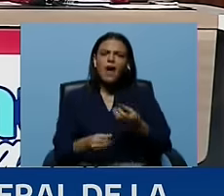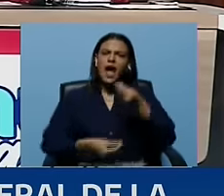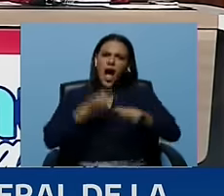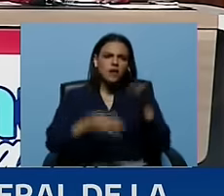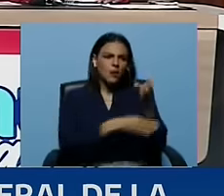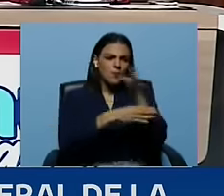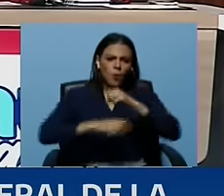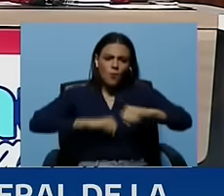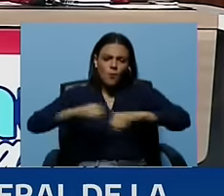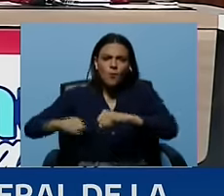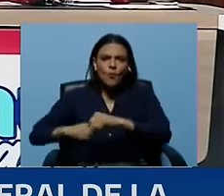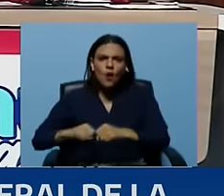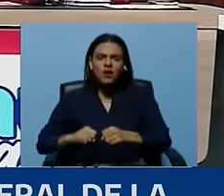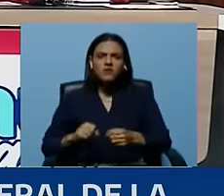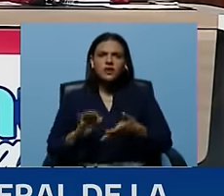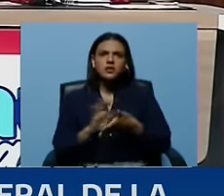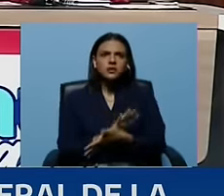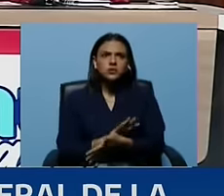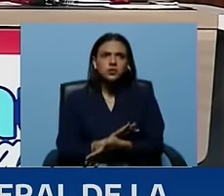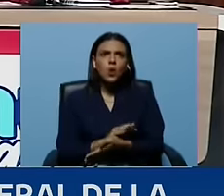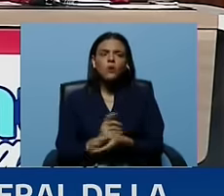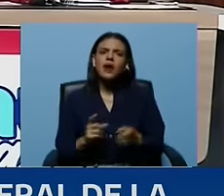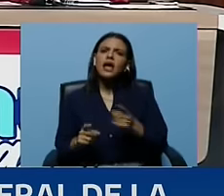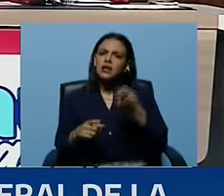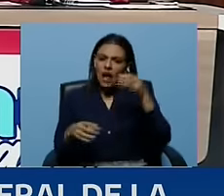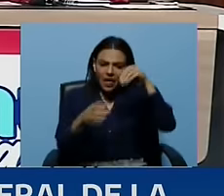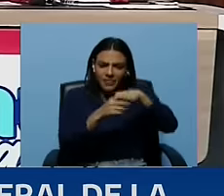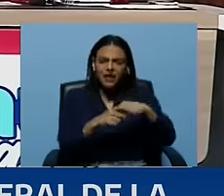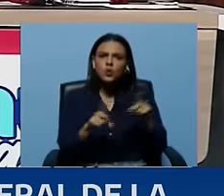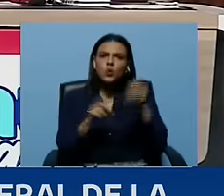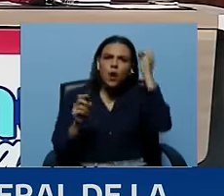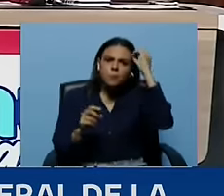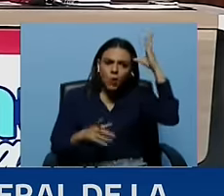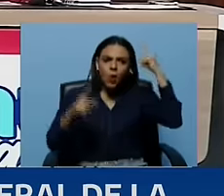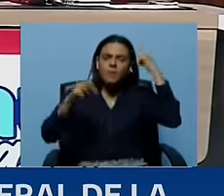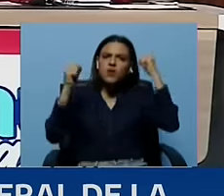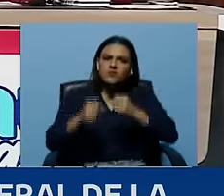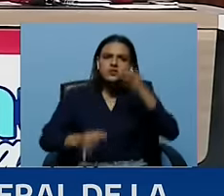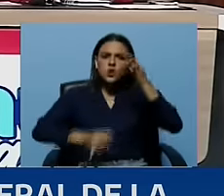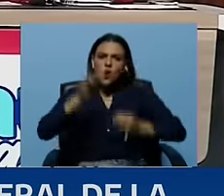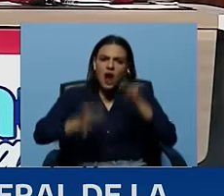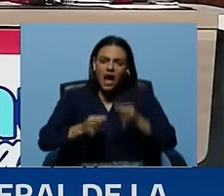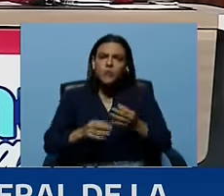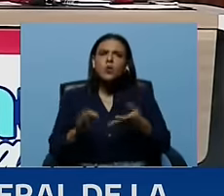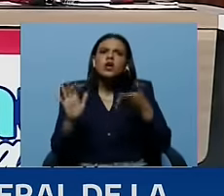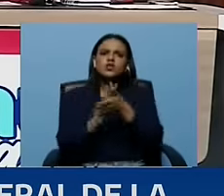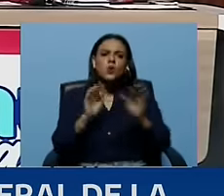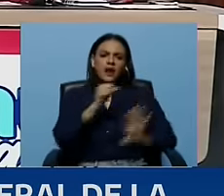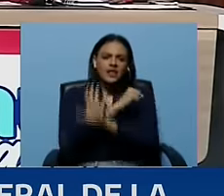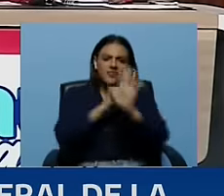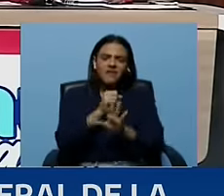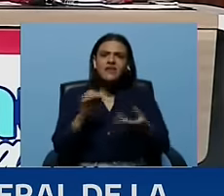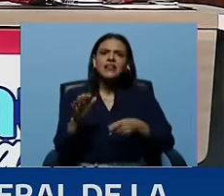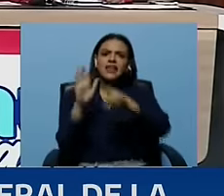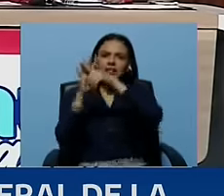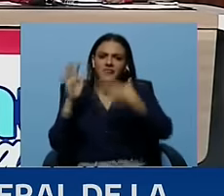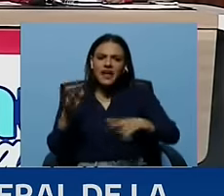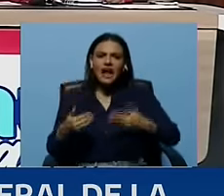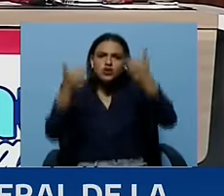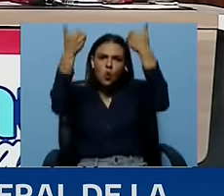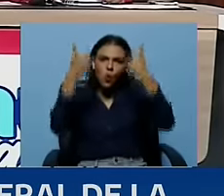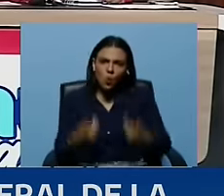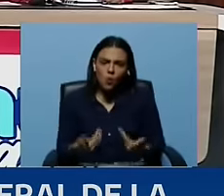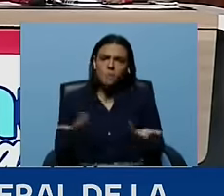encabezado por un honorable abogado, constituyente y defensor de los derechos humanos, como el